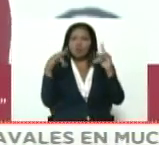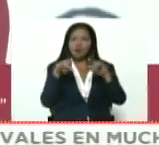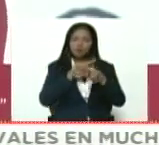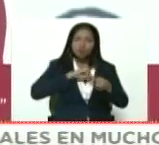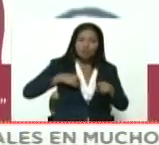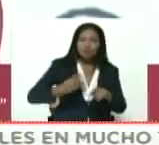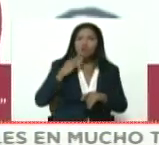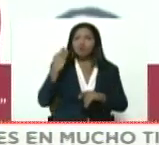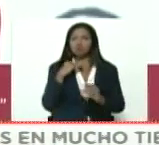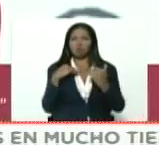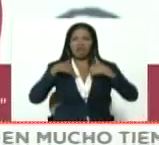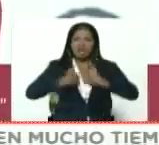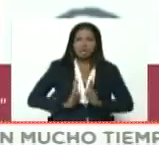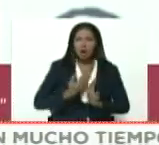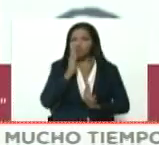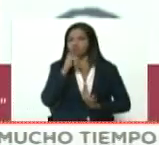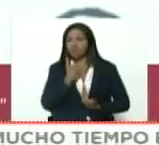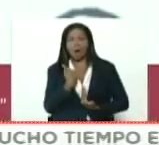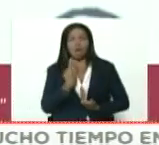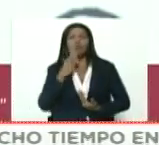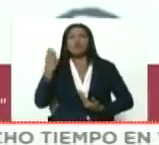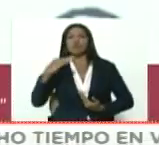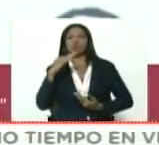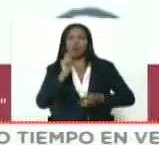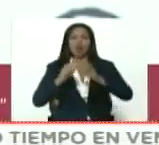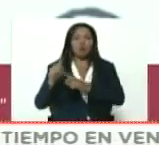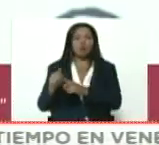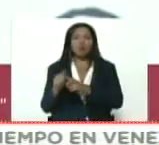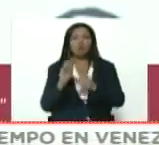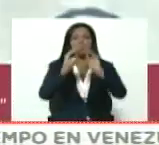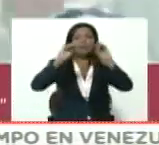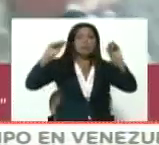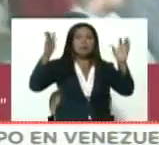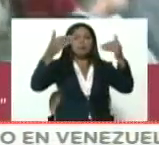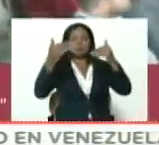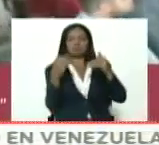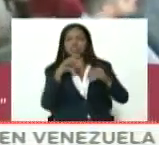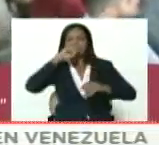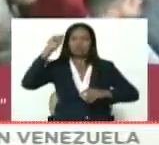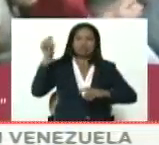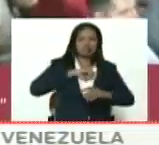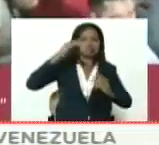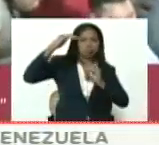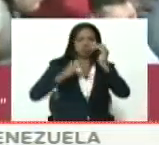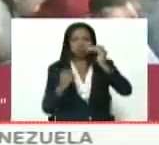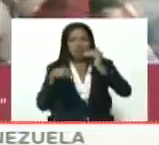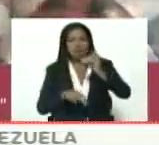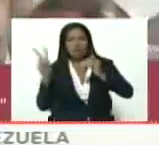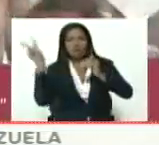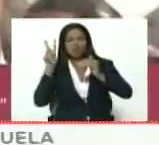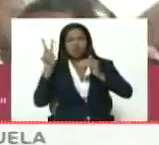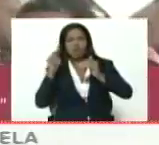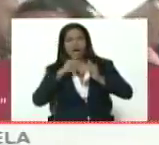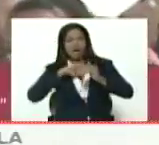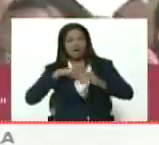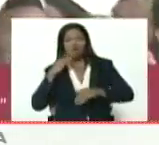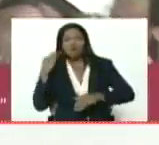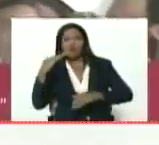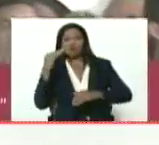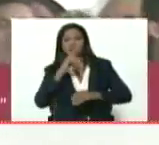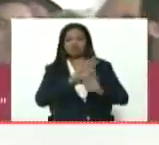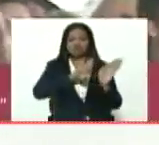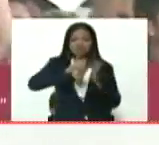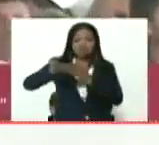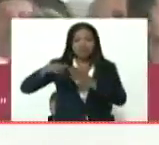no se rinde, esa juventud que mientras algunos están siendo llamados al odio, a la desestabilización, es una juventud que cree en